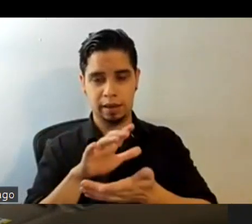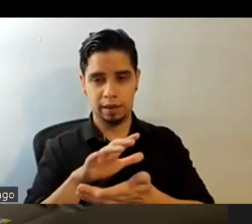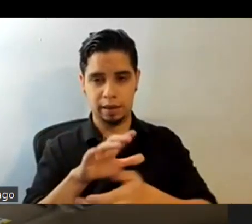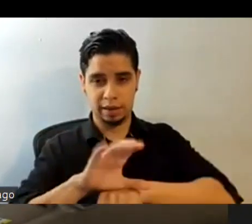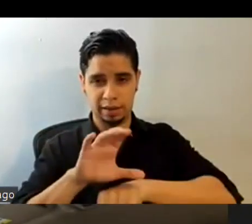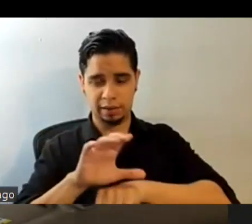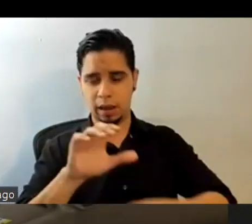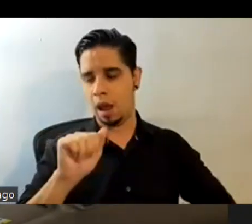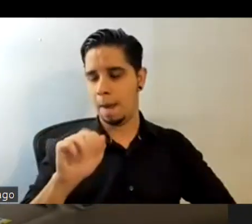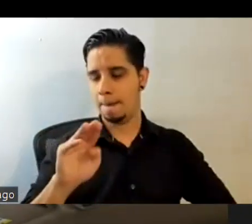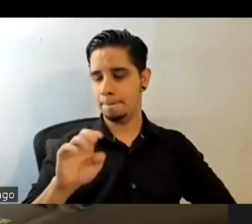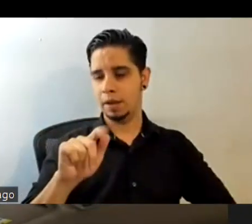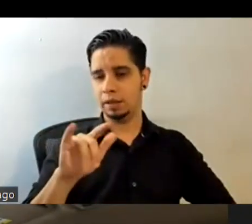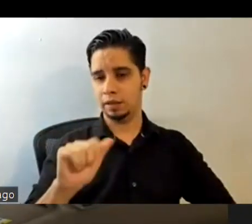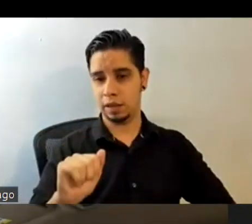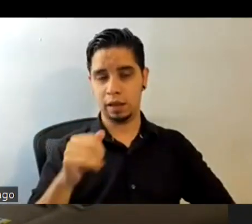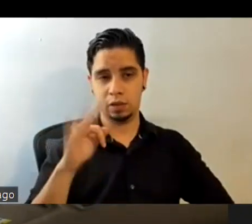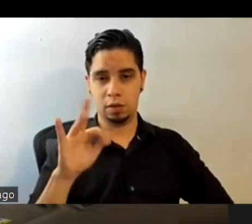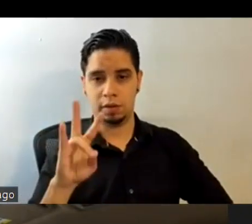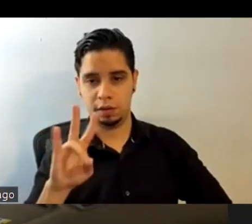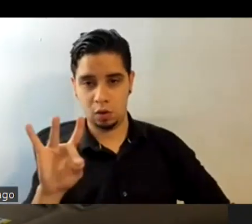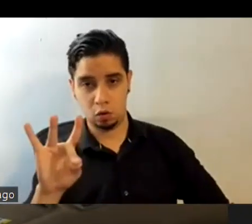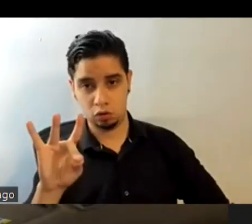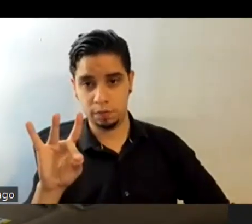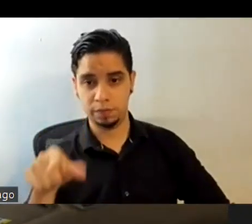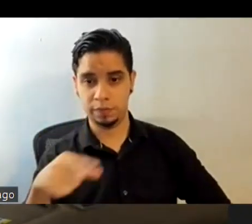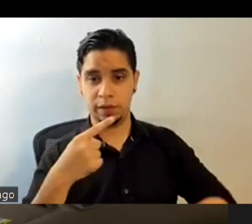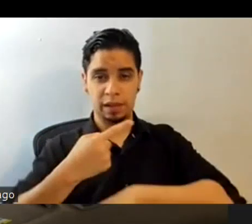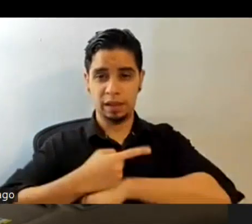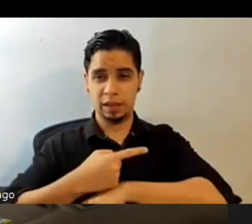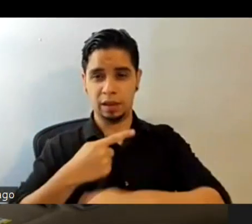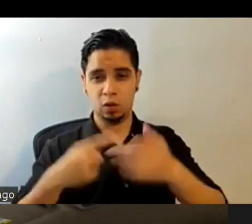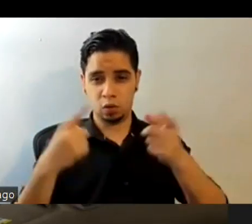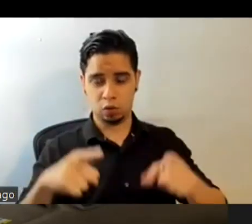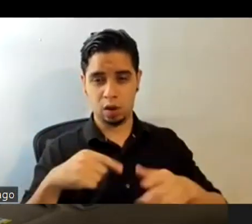año 1978. Ese día yo fui,